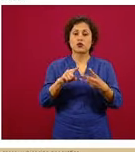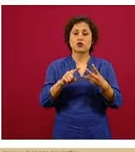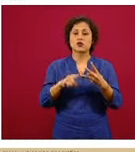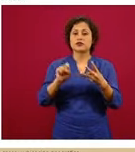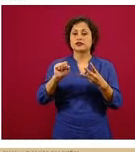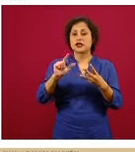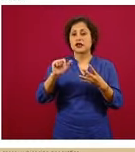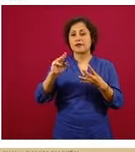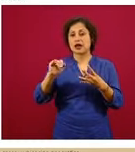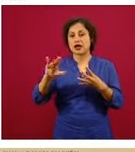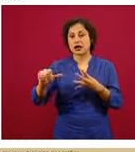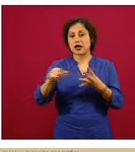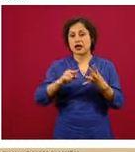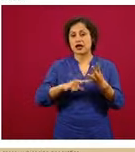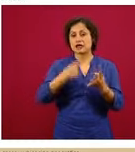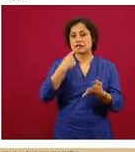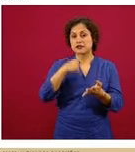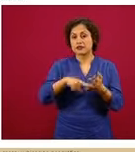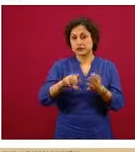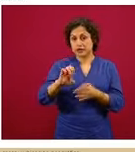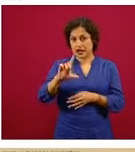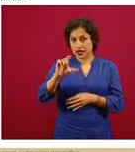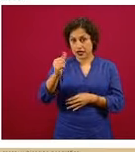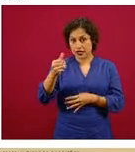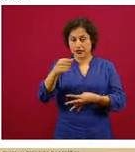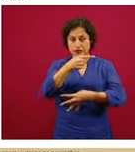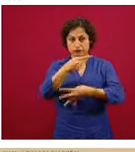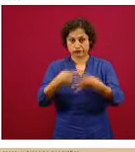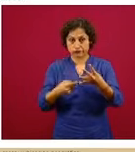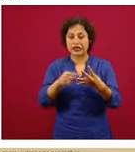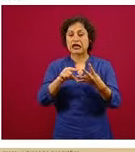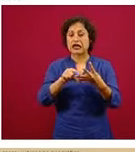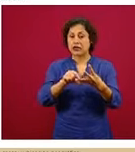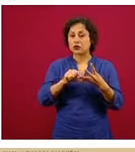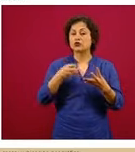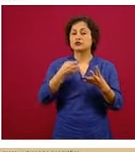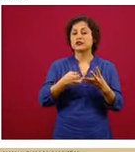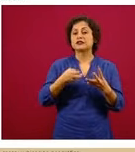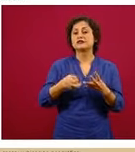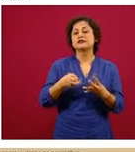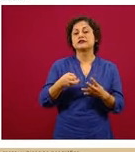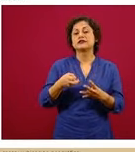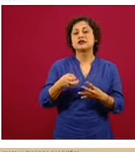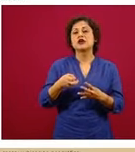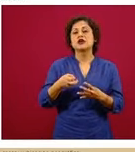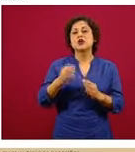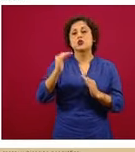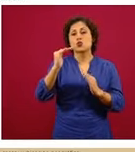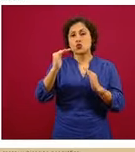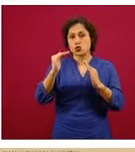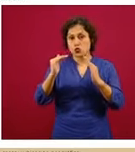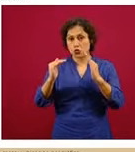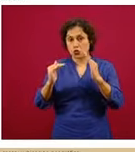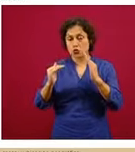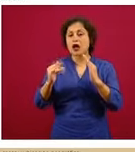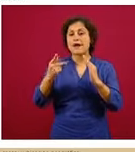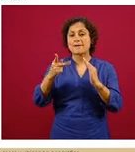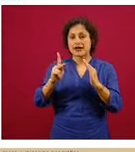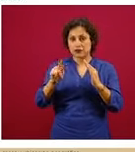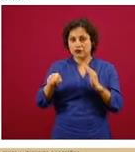y Celaya mantienen todavía tendencias ascendentes, lo cual en su momento pues es un llamado a las personas que están en